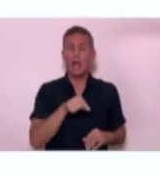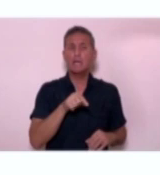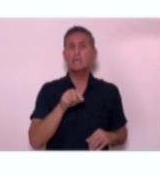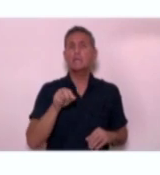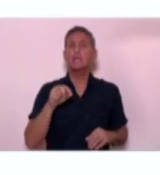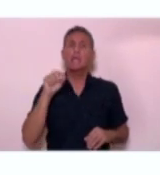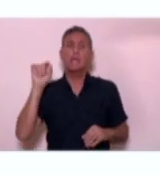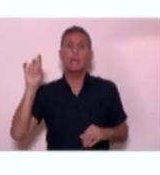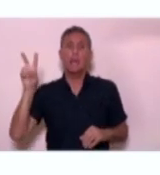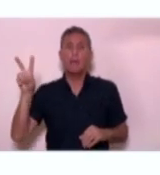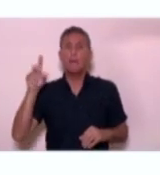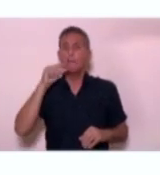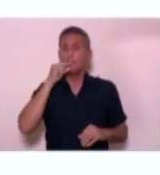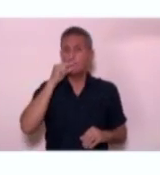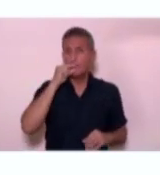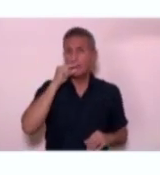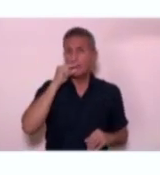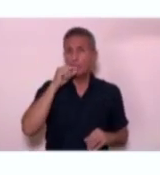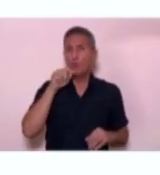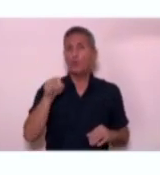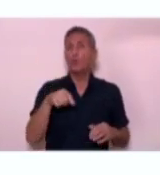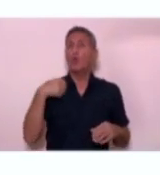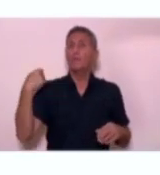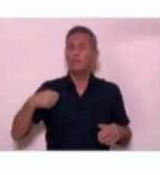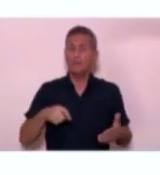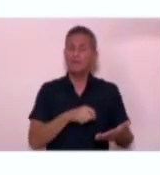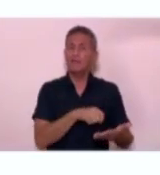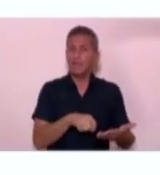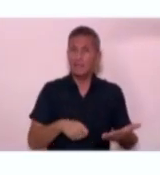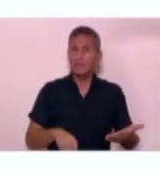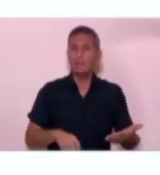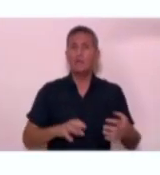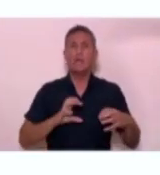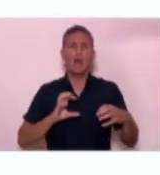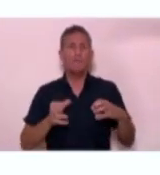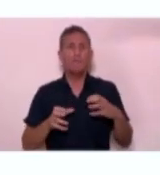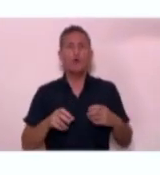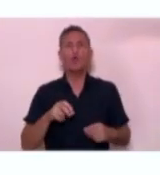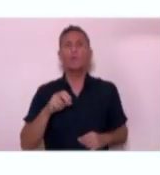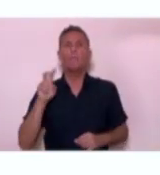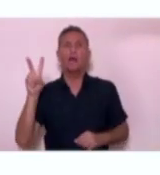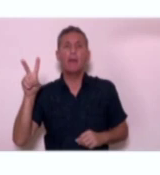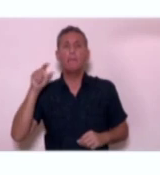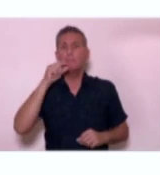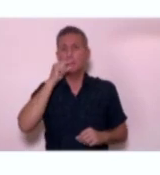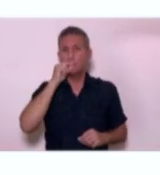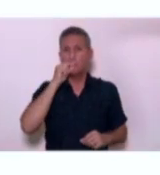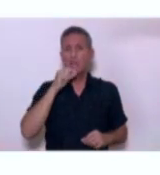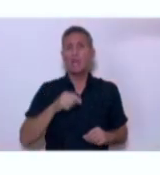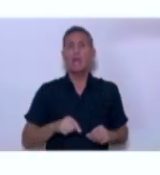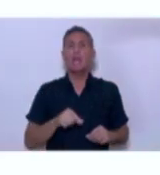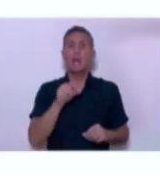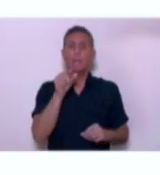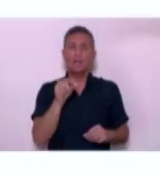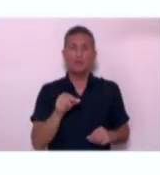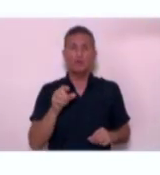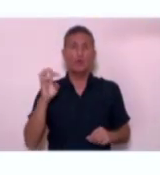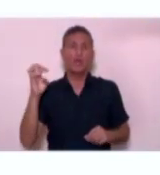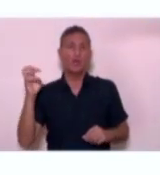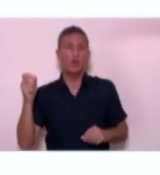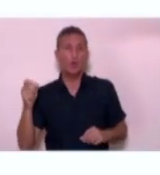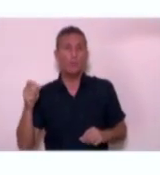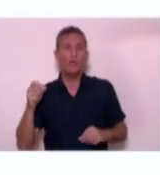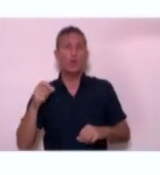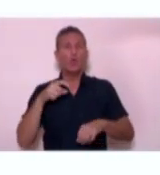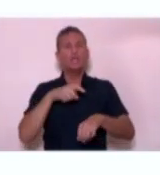verbos y los alumnos deben escribir las formas verbales que les correspondan en la persona, número y